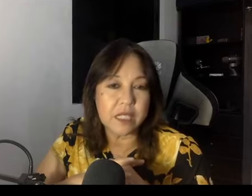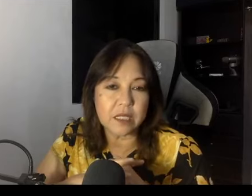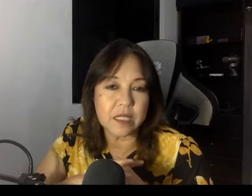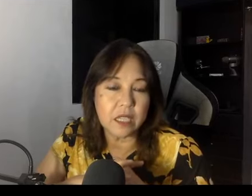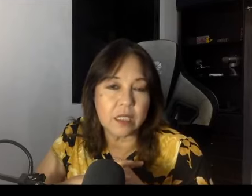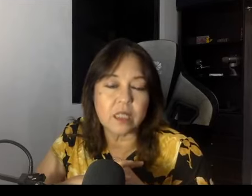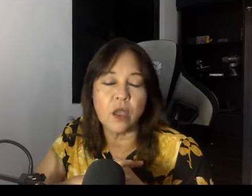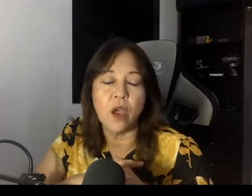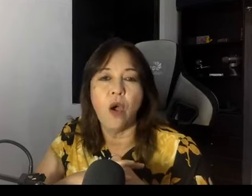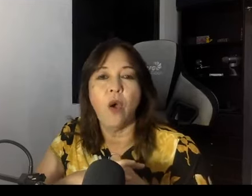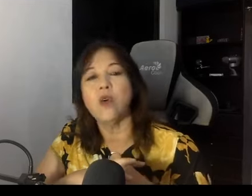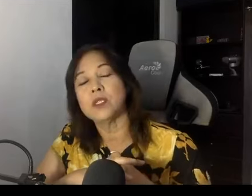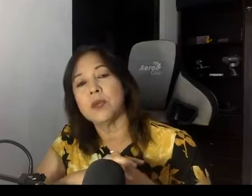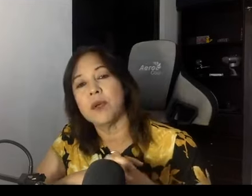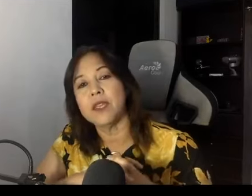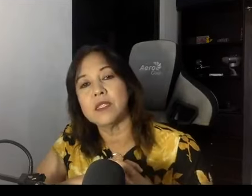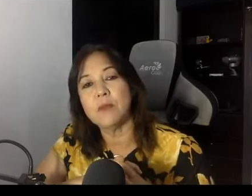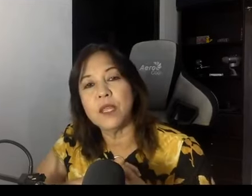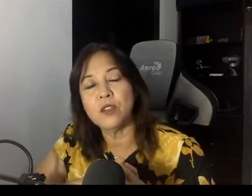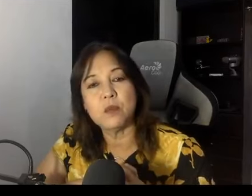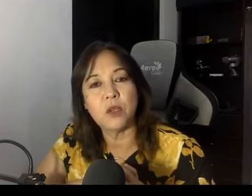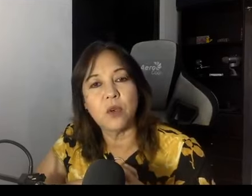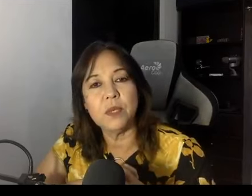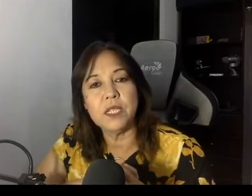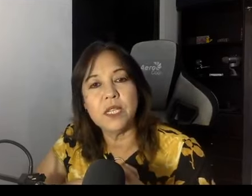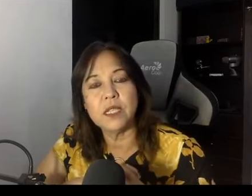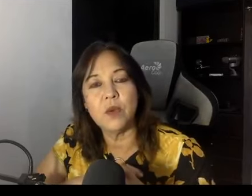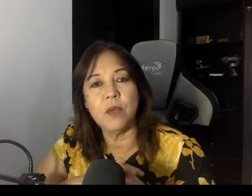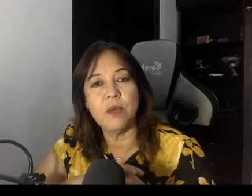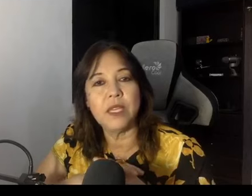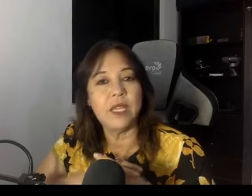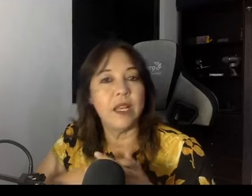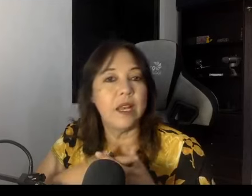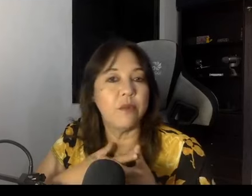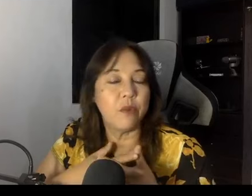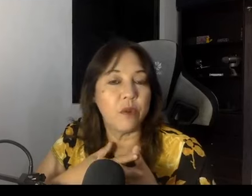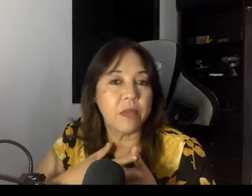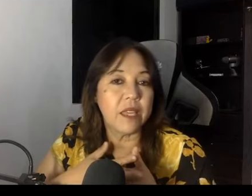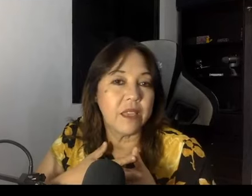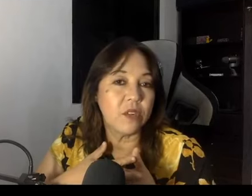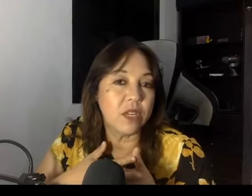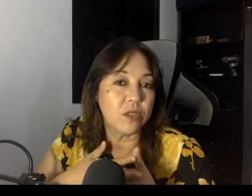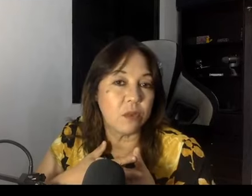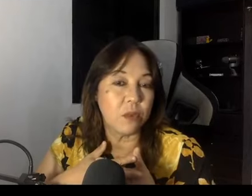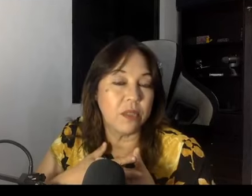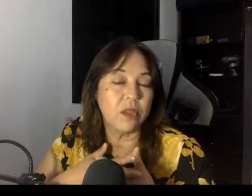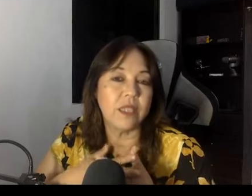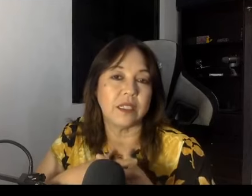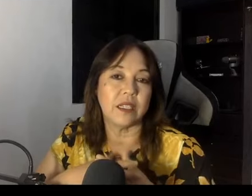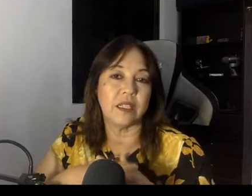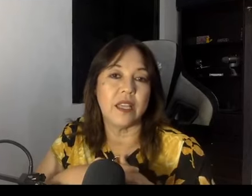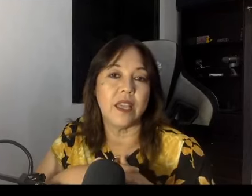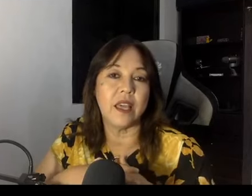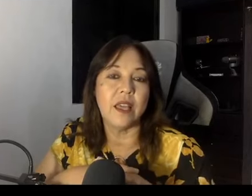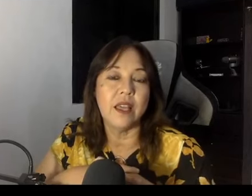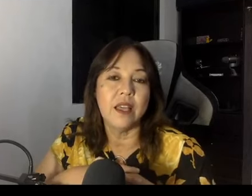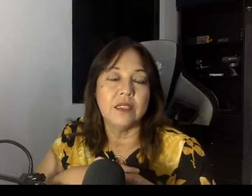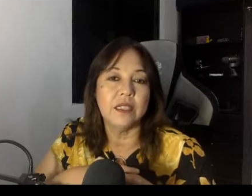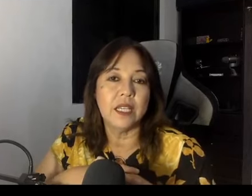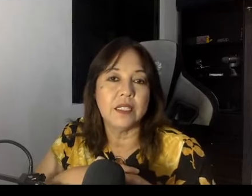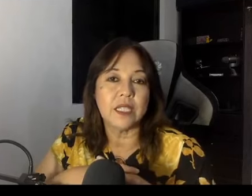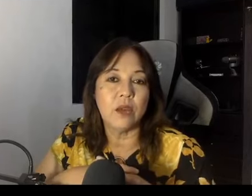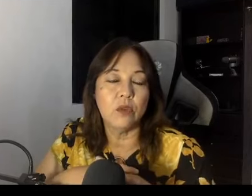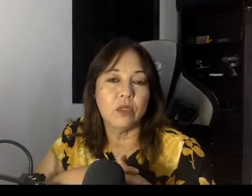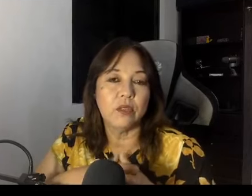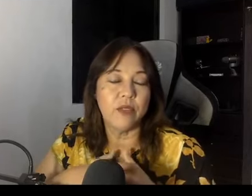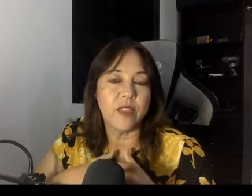reportando 1,711 fallecimientos por COVID-19 y en el informe que dieron hace un momento la Secretaría